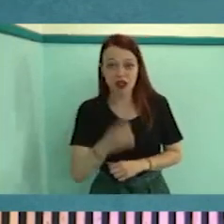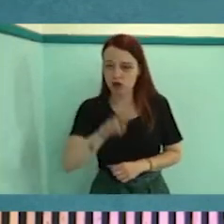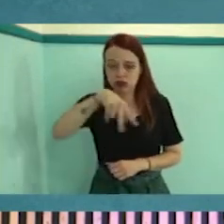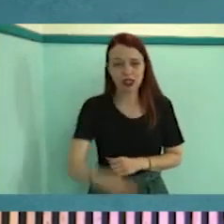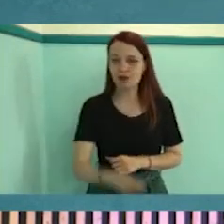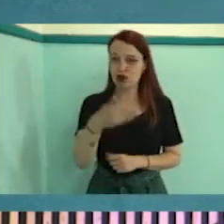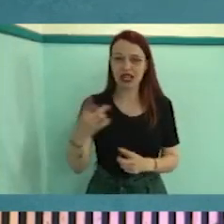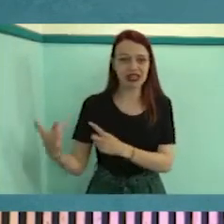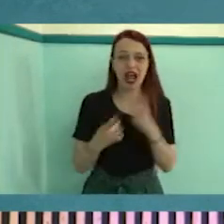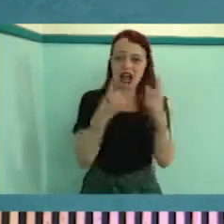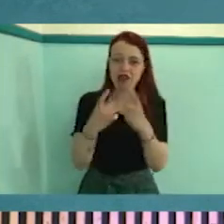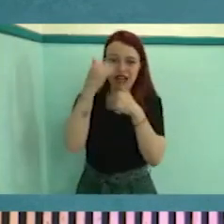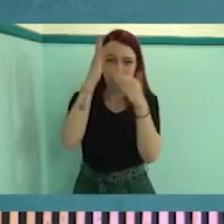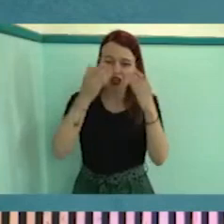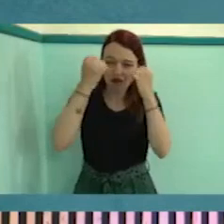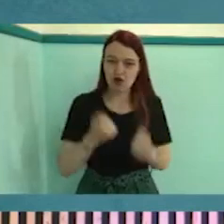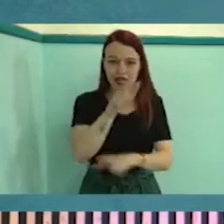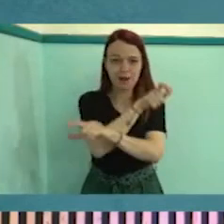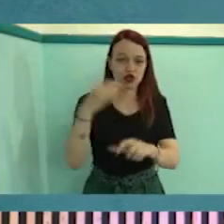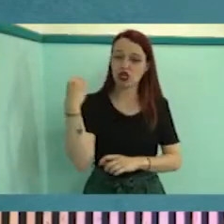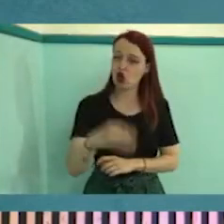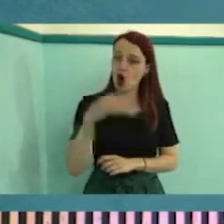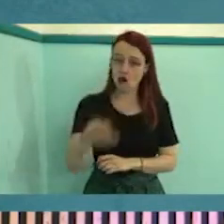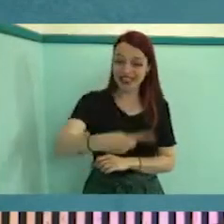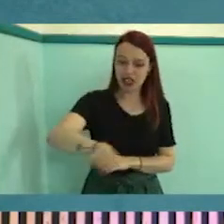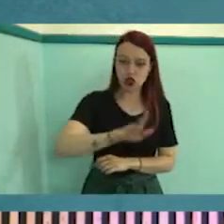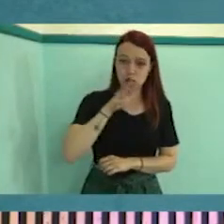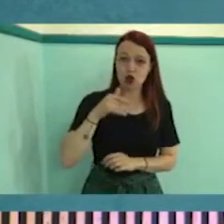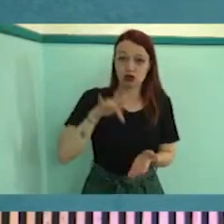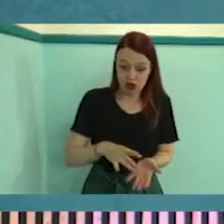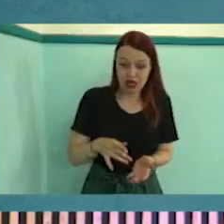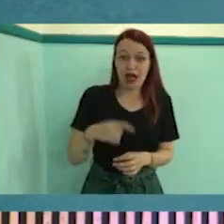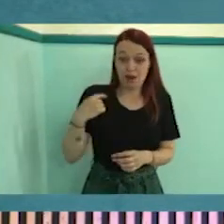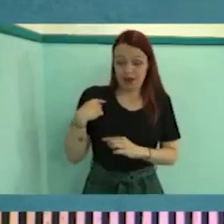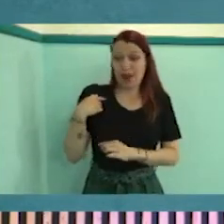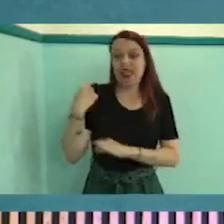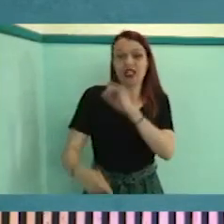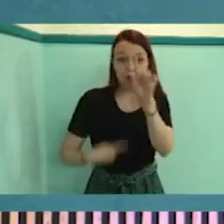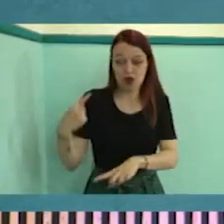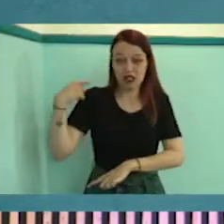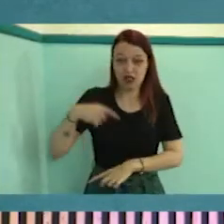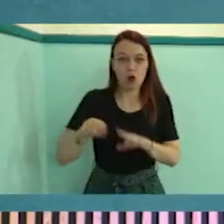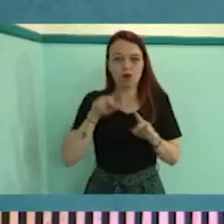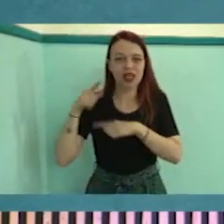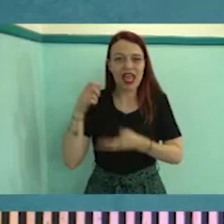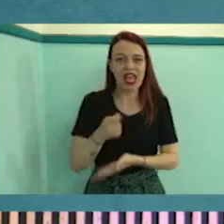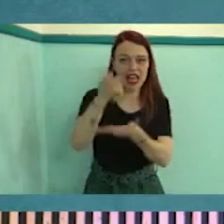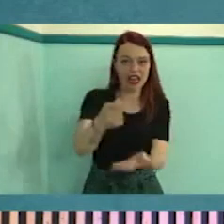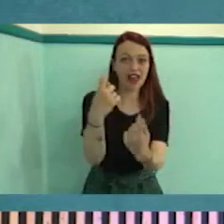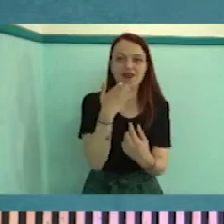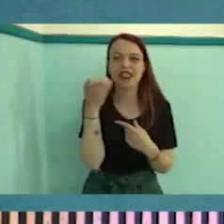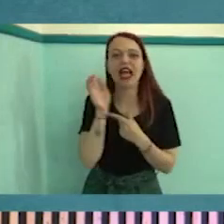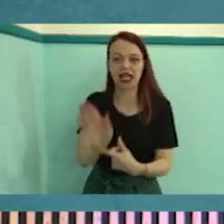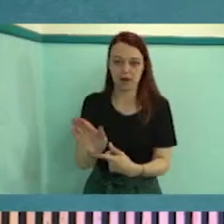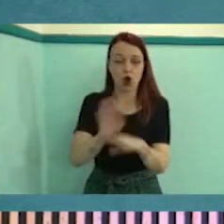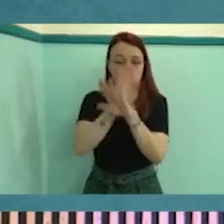hagamos especial atención en la juventud porque al final son los que vienen detrás y los que tenemos que darles ese ejemplo y el último dato